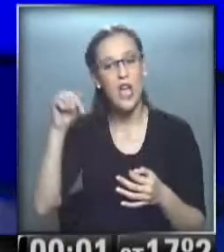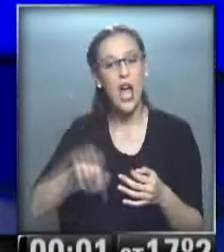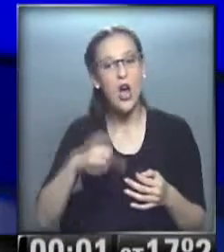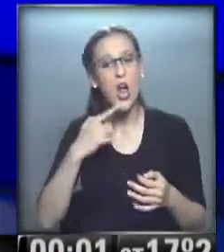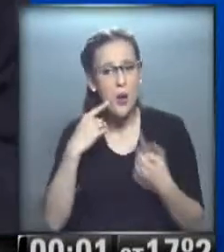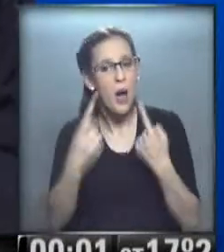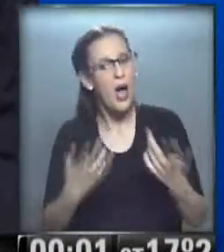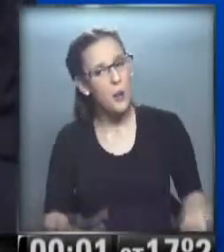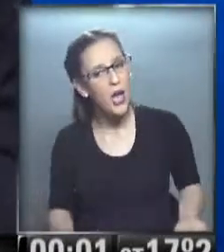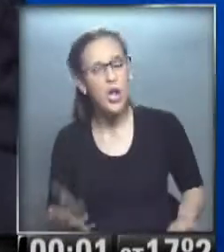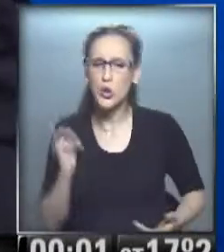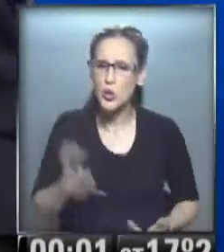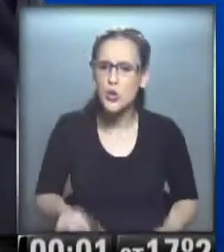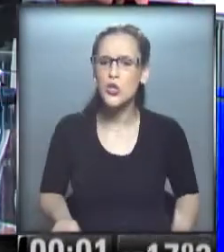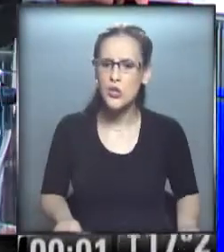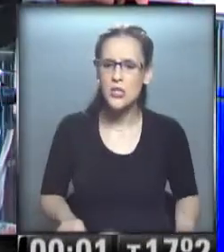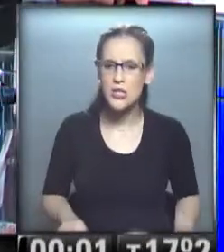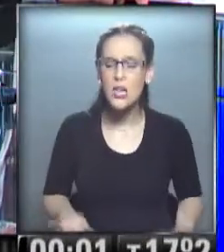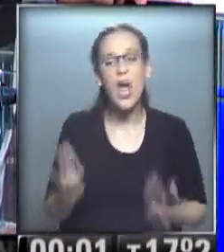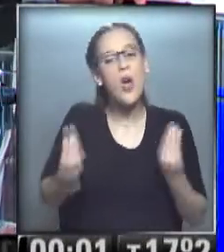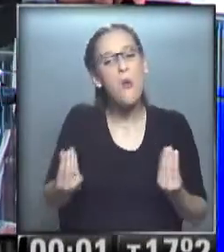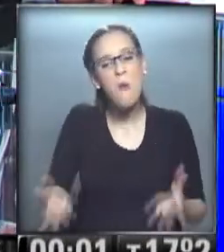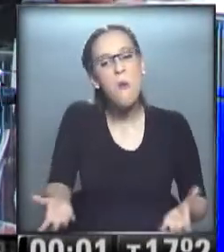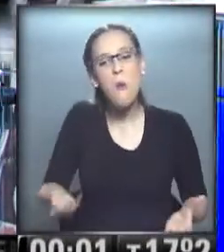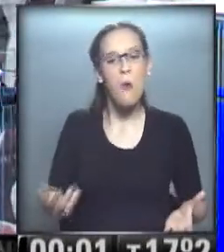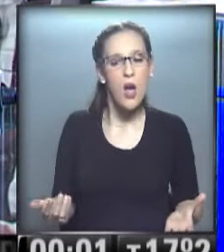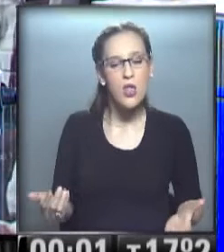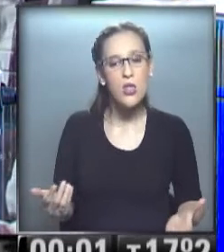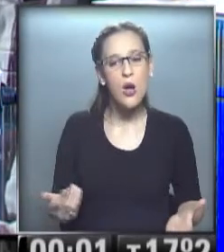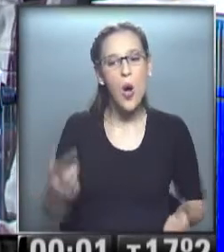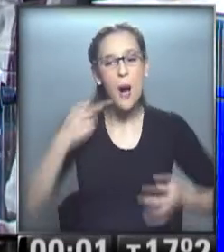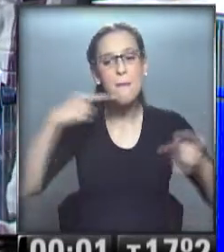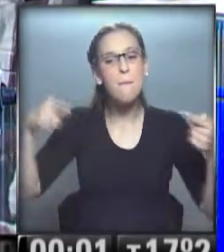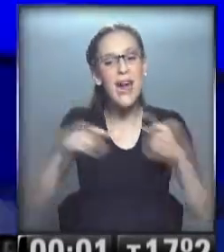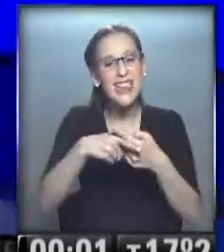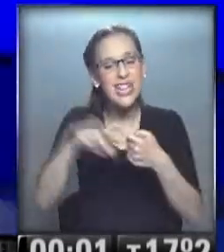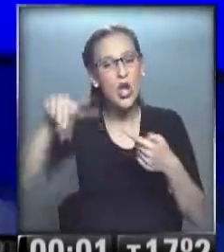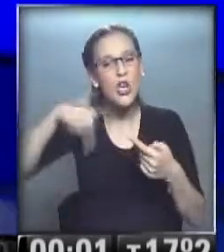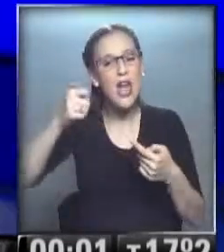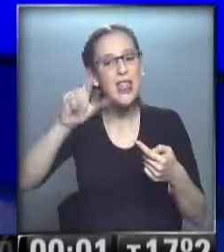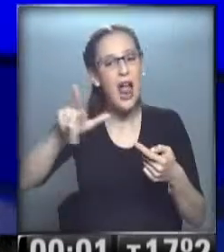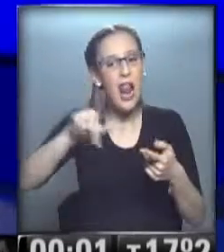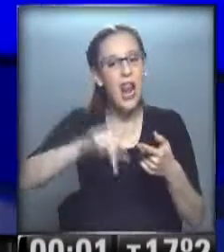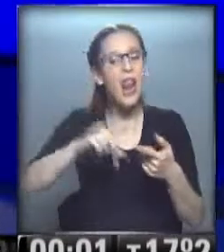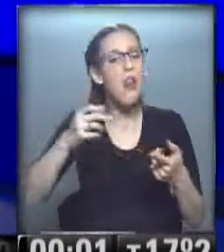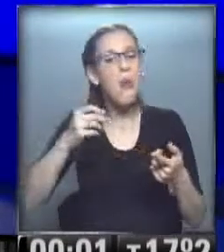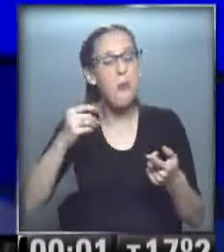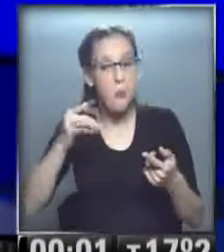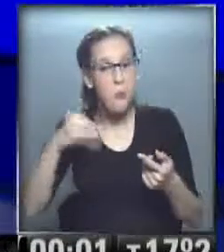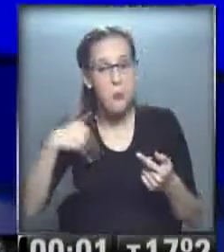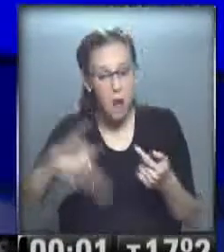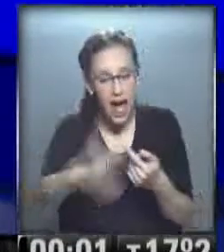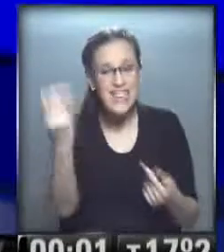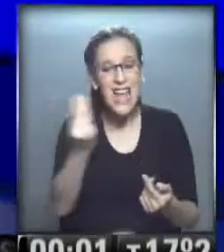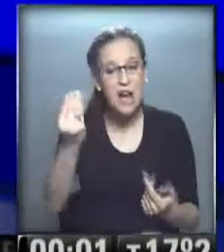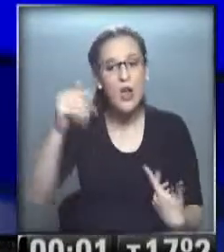la vamos a ver. Por supuesto, ¿cuándo va a estar, cuándo es el partido de Nadal con Nalbandián? Es el próximo sábado aquí en